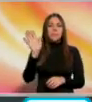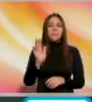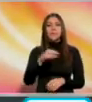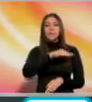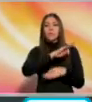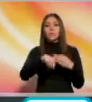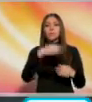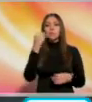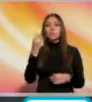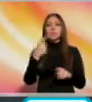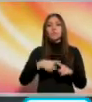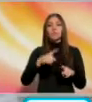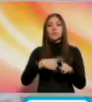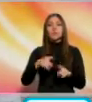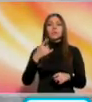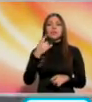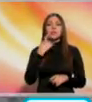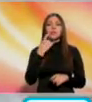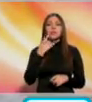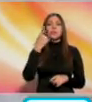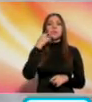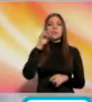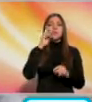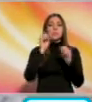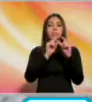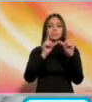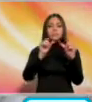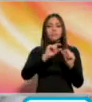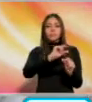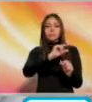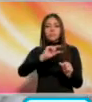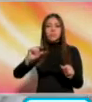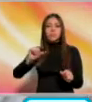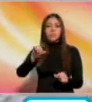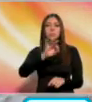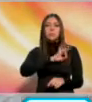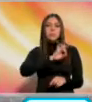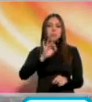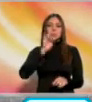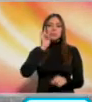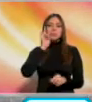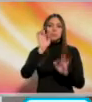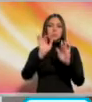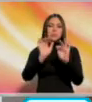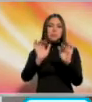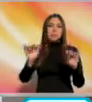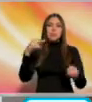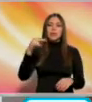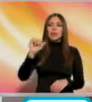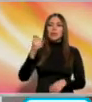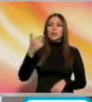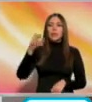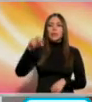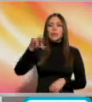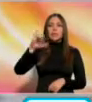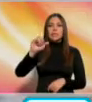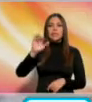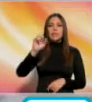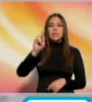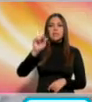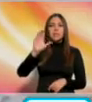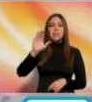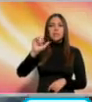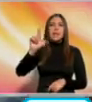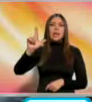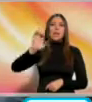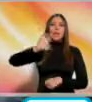mucho esfuerzo con respecto a la divulgación. Si vamos, ahí está en pantalla el vínculo, entonces Sí. pueden visitar la Agencia Espacial